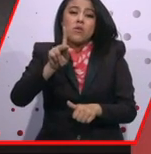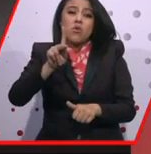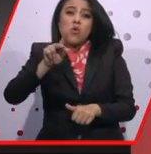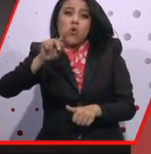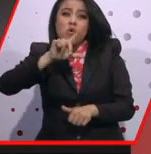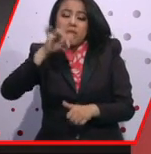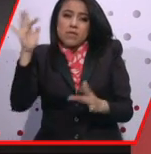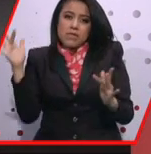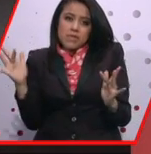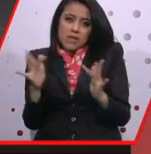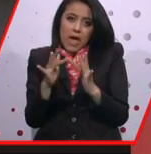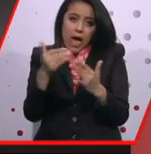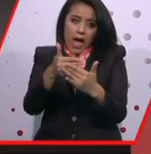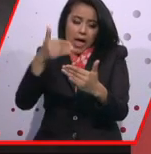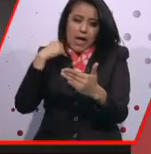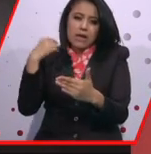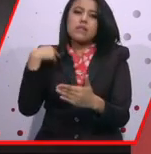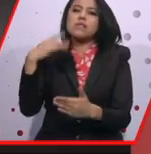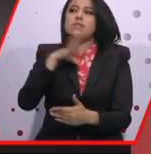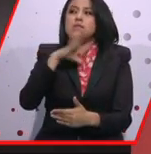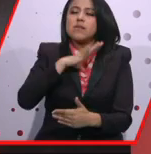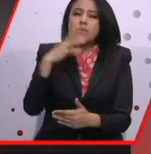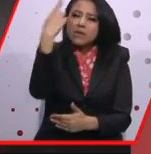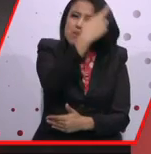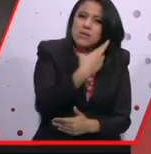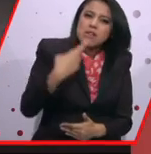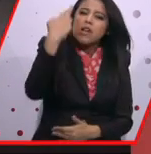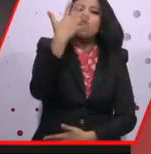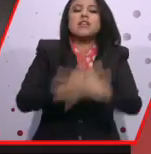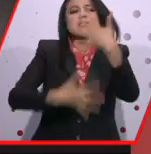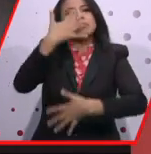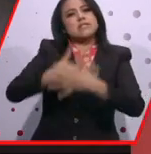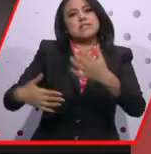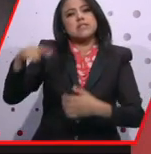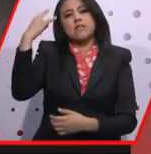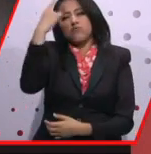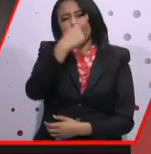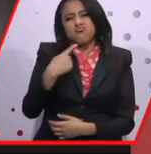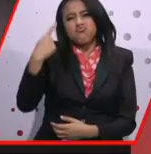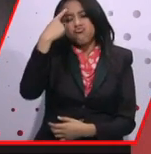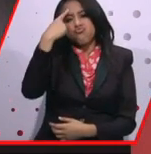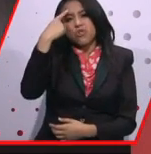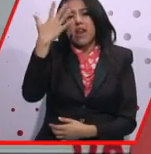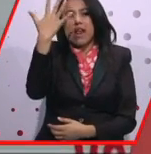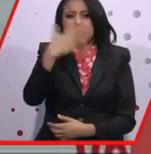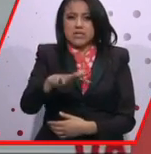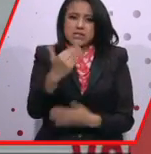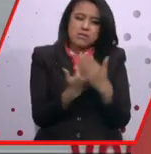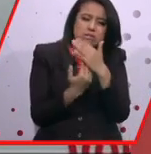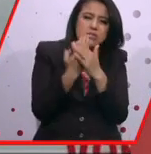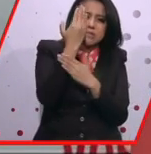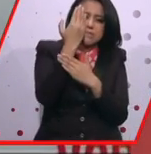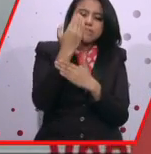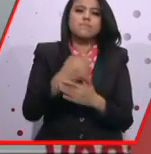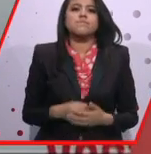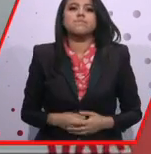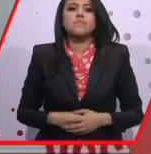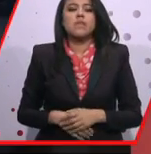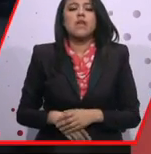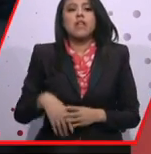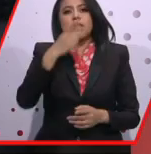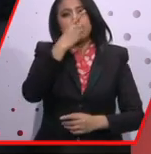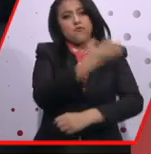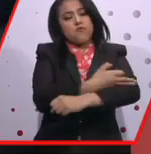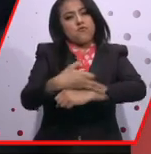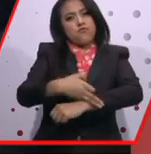momentos antes de la consulta que iba a tener a las 15 horas de ese día, él se fue aproximadamente a las 10 de la mañana. Don Ramón le dijo a su familia que